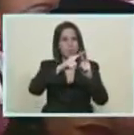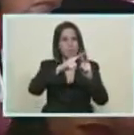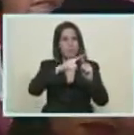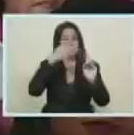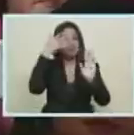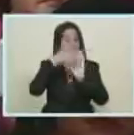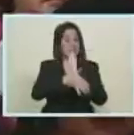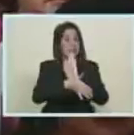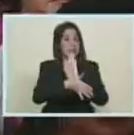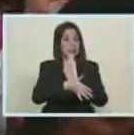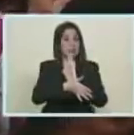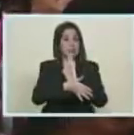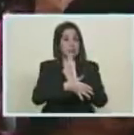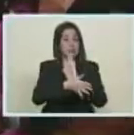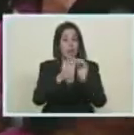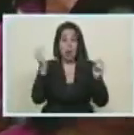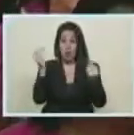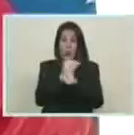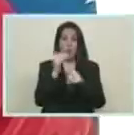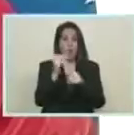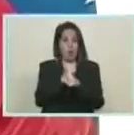metas y lograrlo.